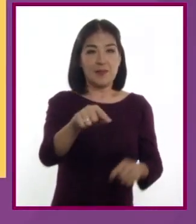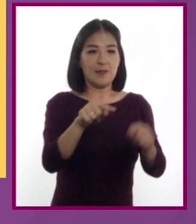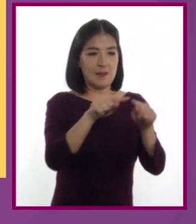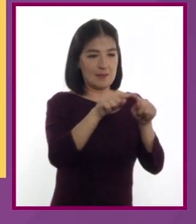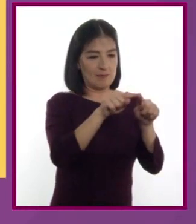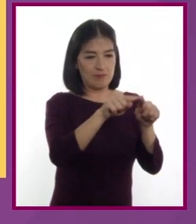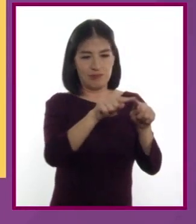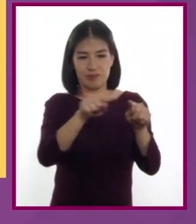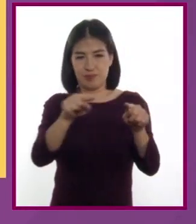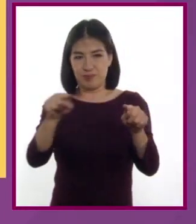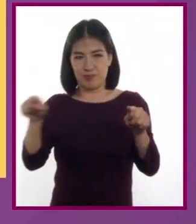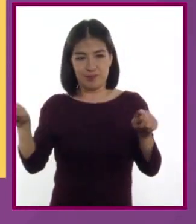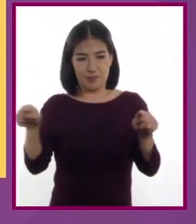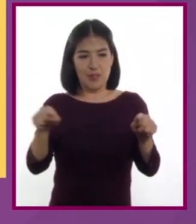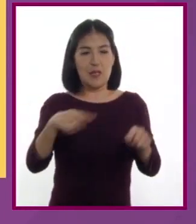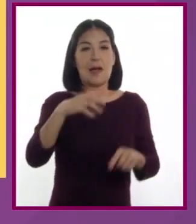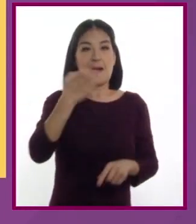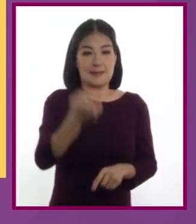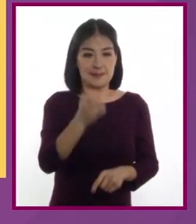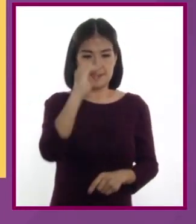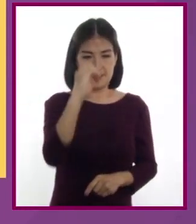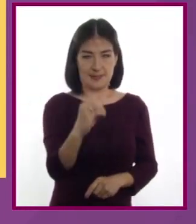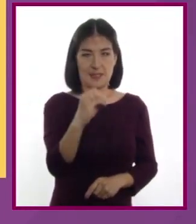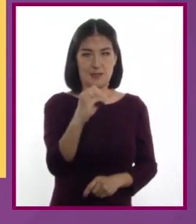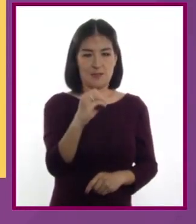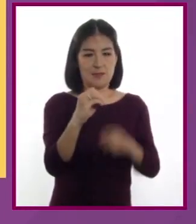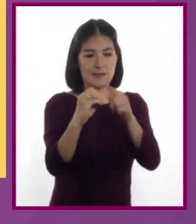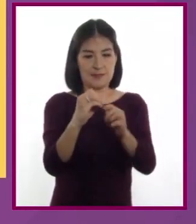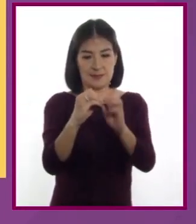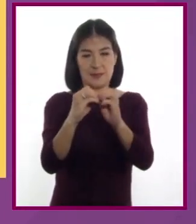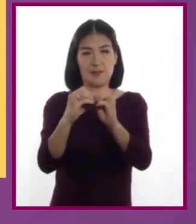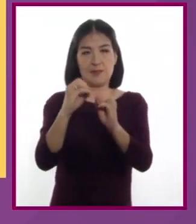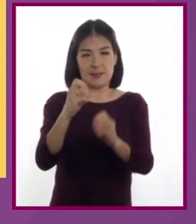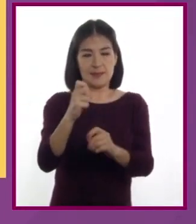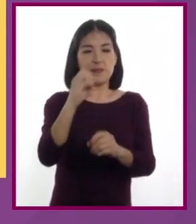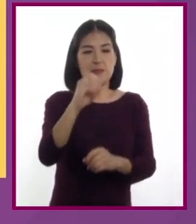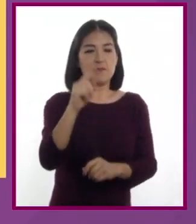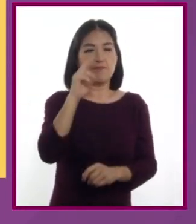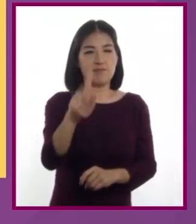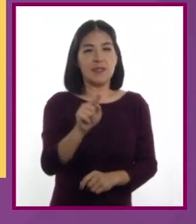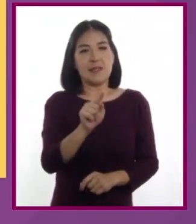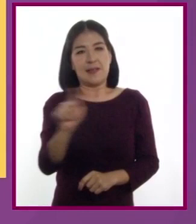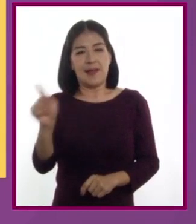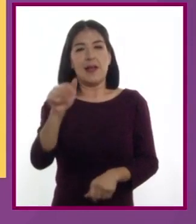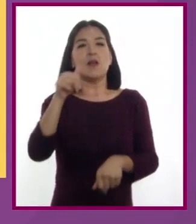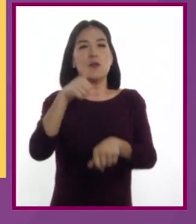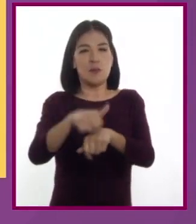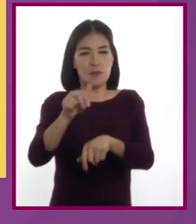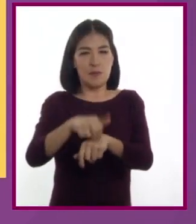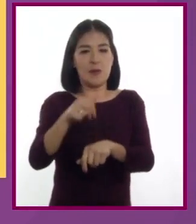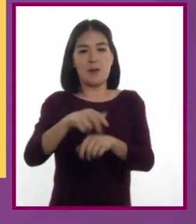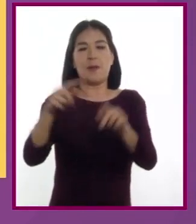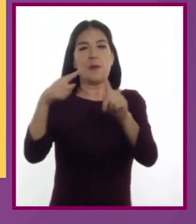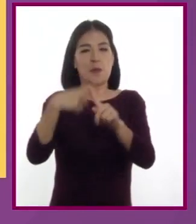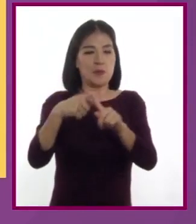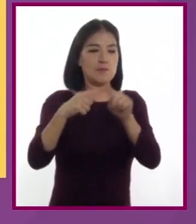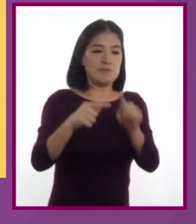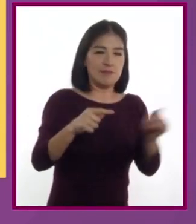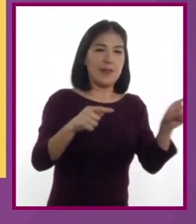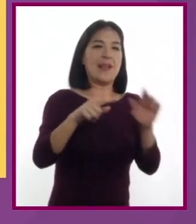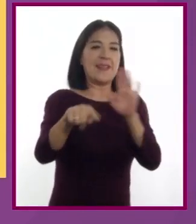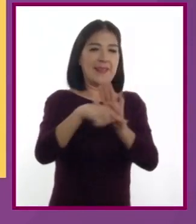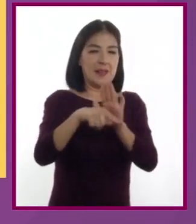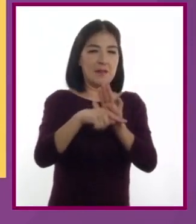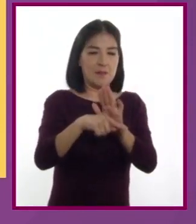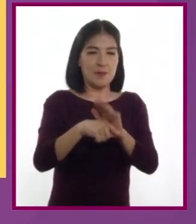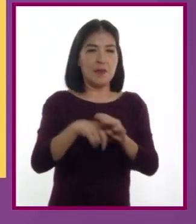recta numérica a partir del 0, hacia adelante, es decir, avanza. De reversa, retrocede